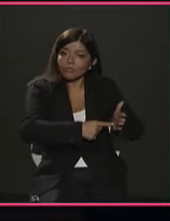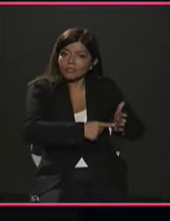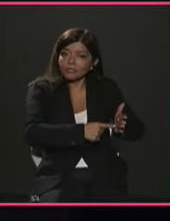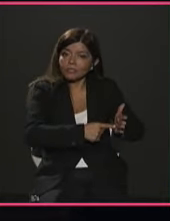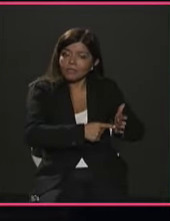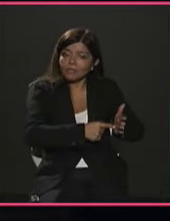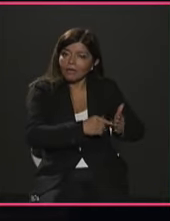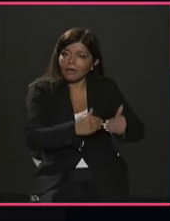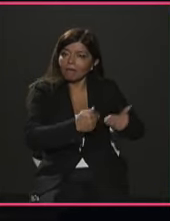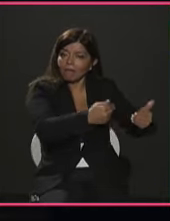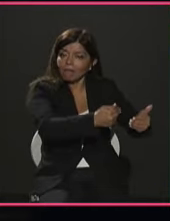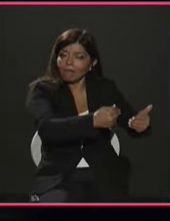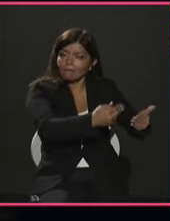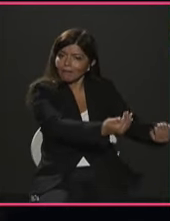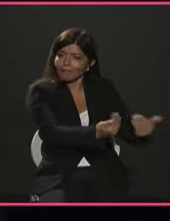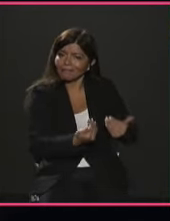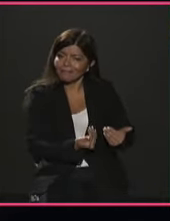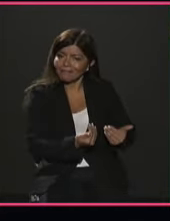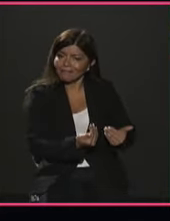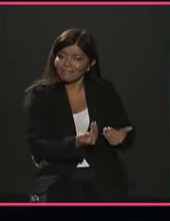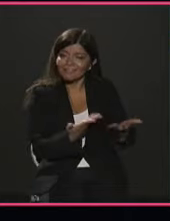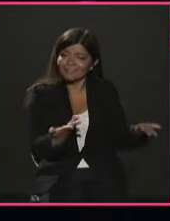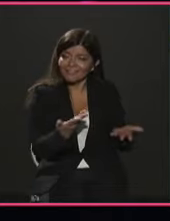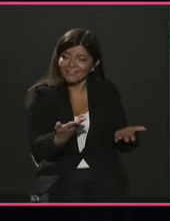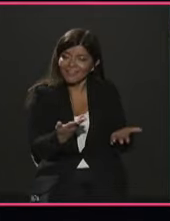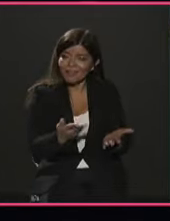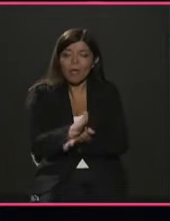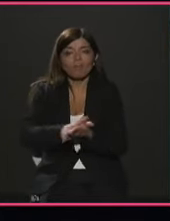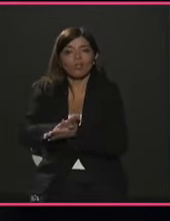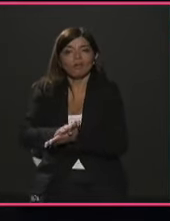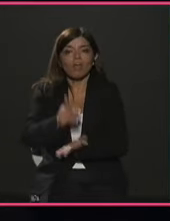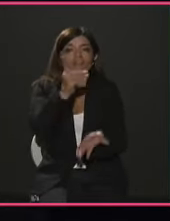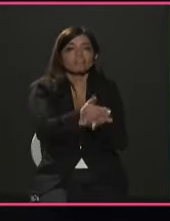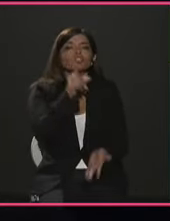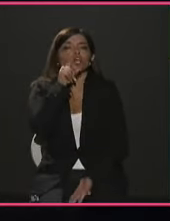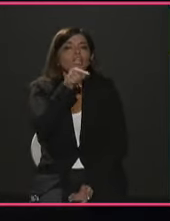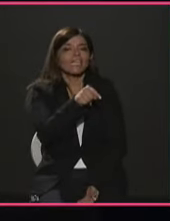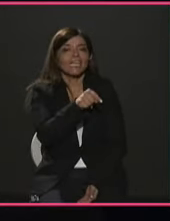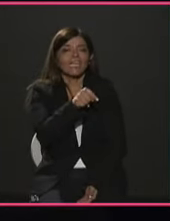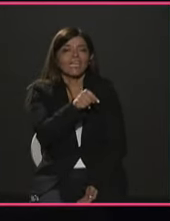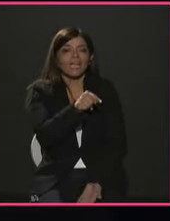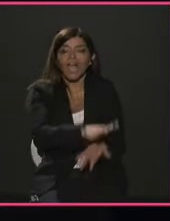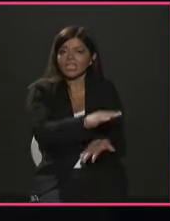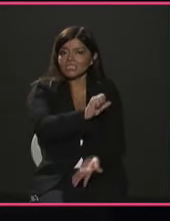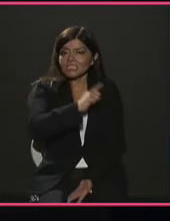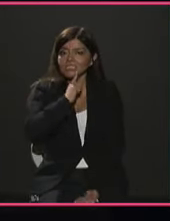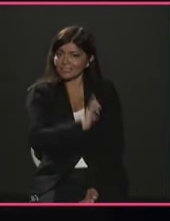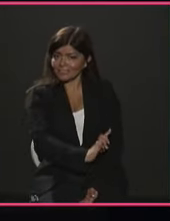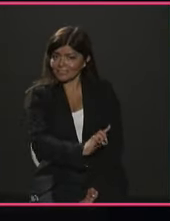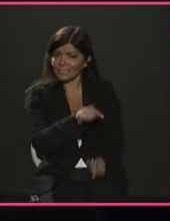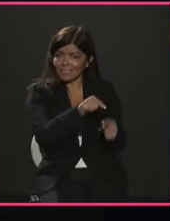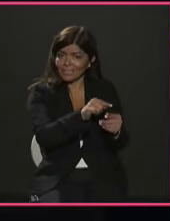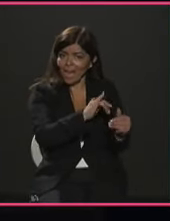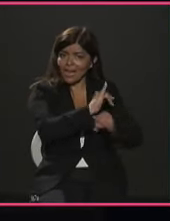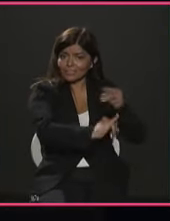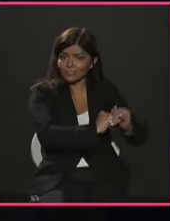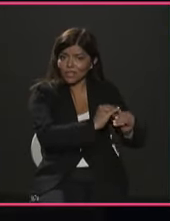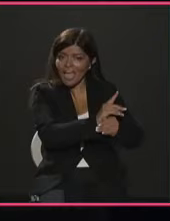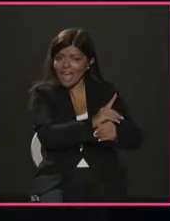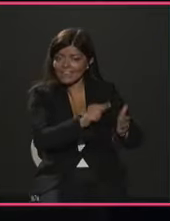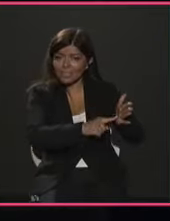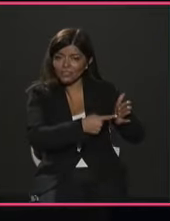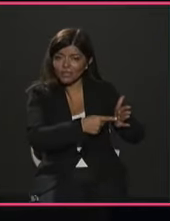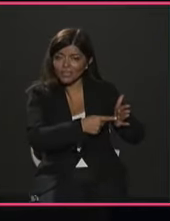externalizar Incluso extern realizamos el tomar decisiones ahora este esto viene